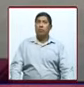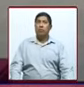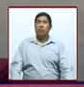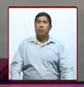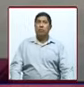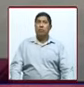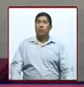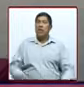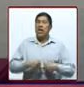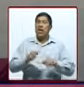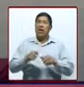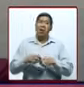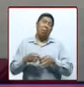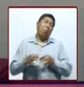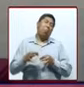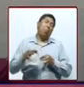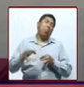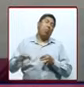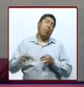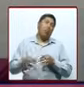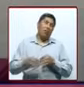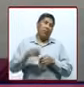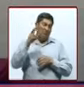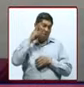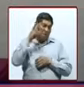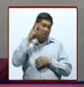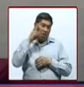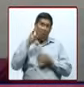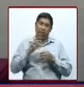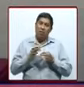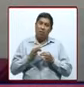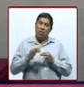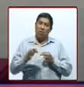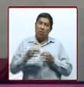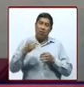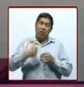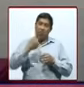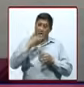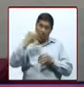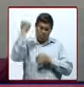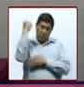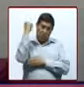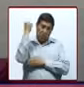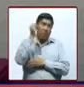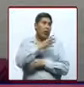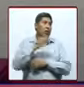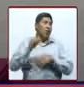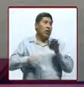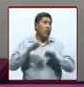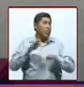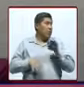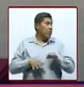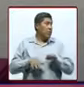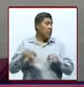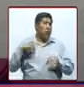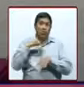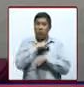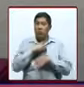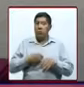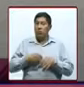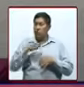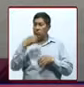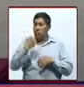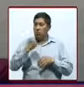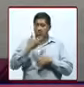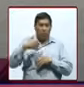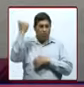Sigue la chicanería, siguen los intereses para que se prorroguen los magistrados y quizás vamos a tener